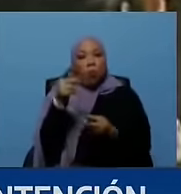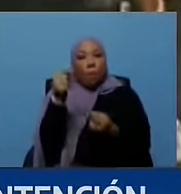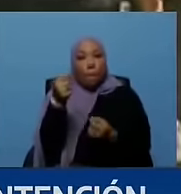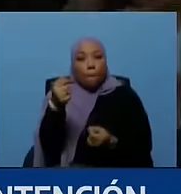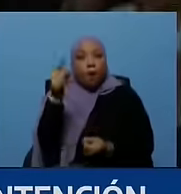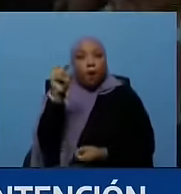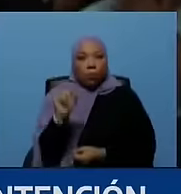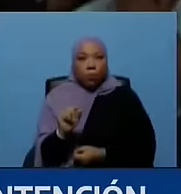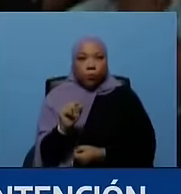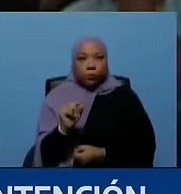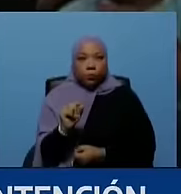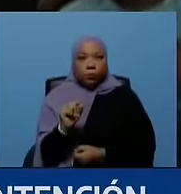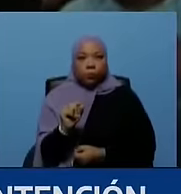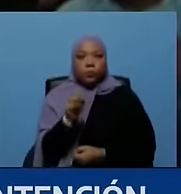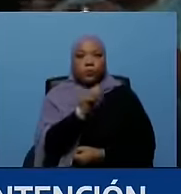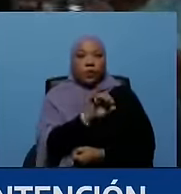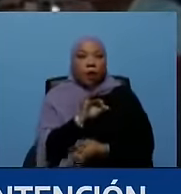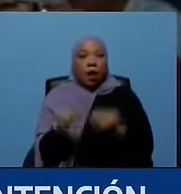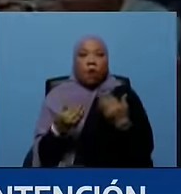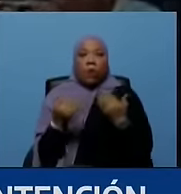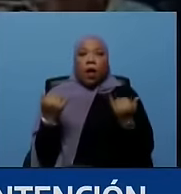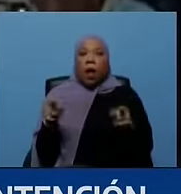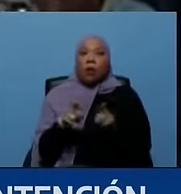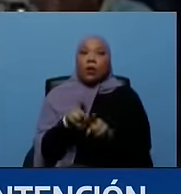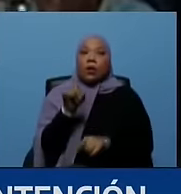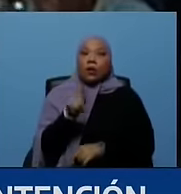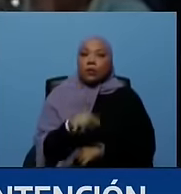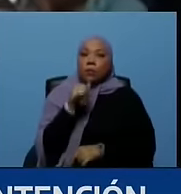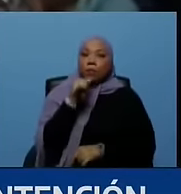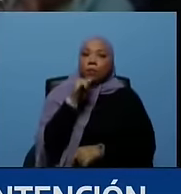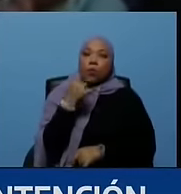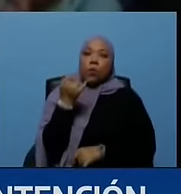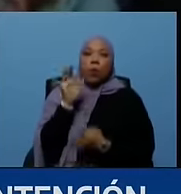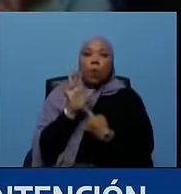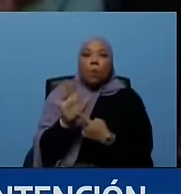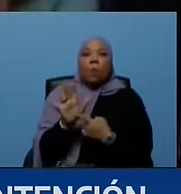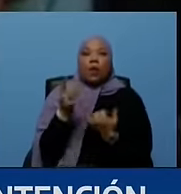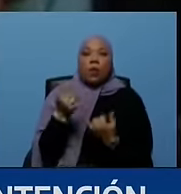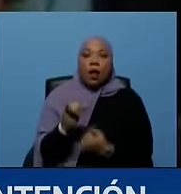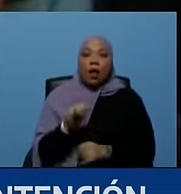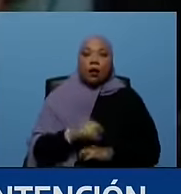calidad, ¿verdad? Ahora, para muestra un botón.